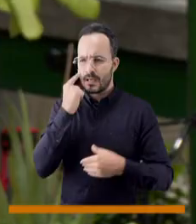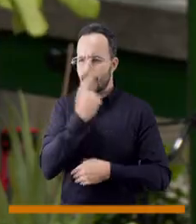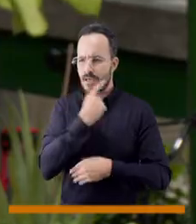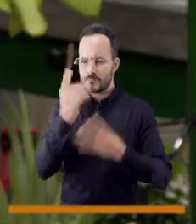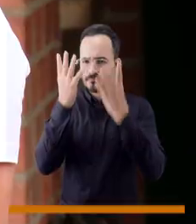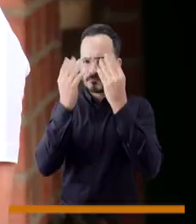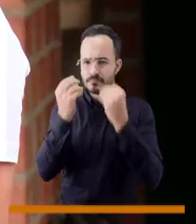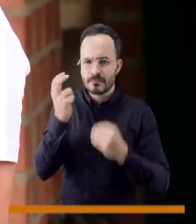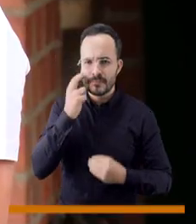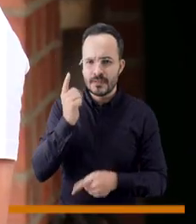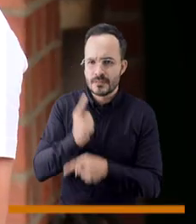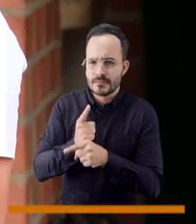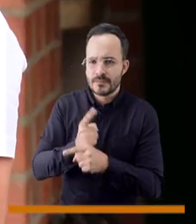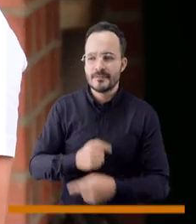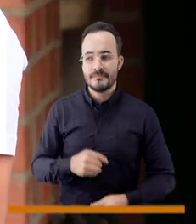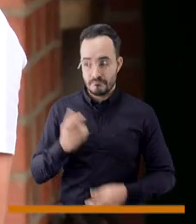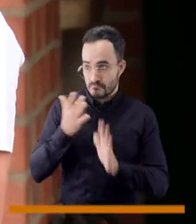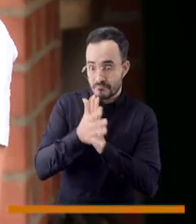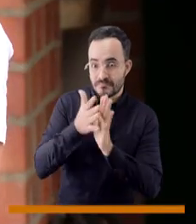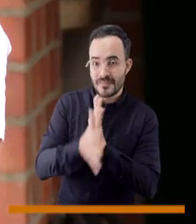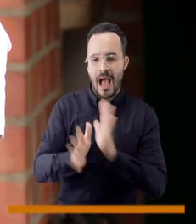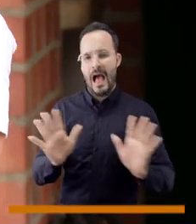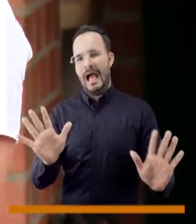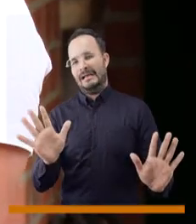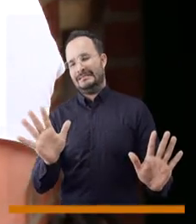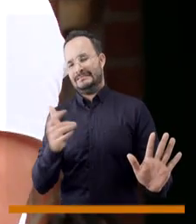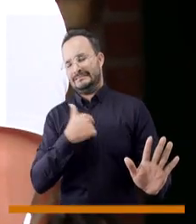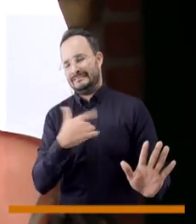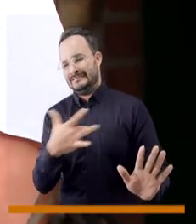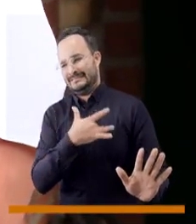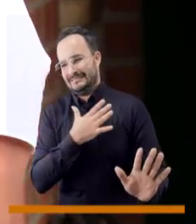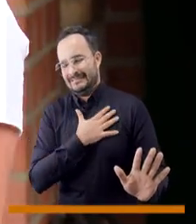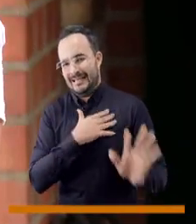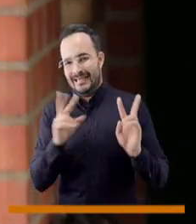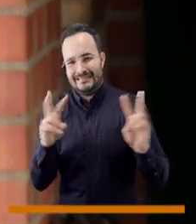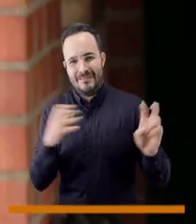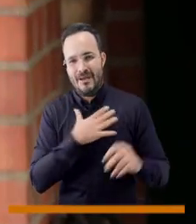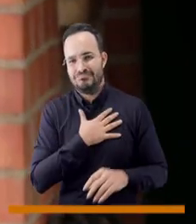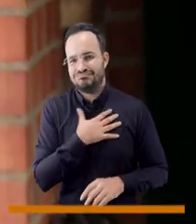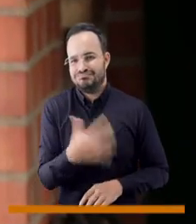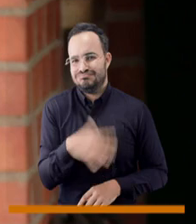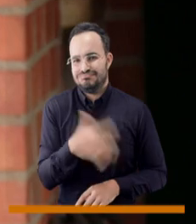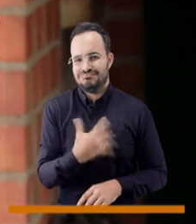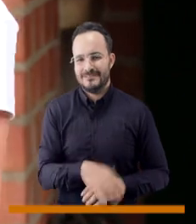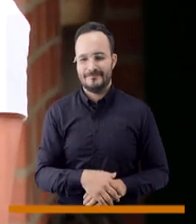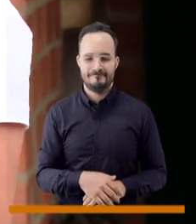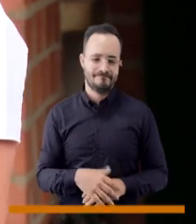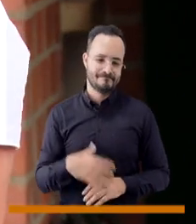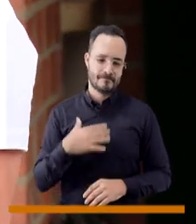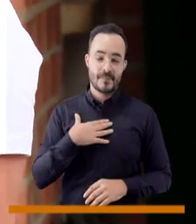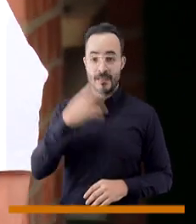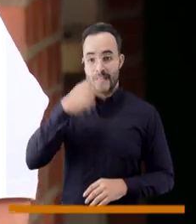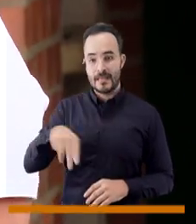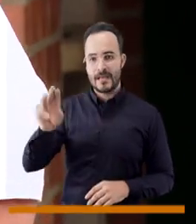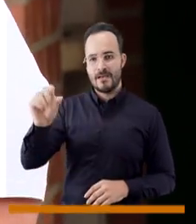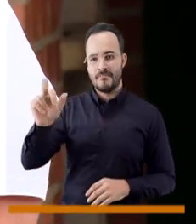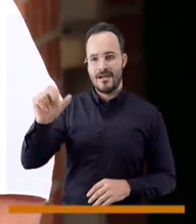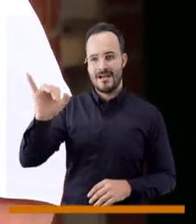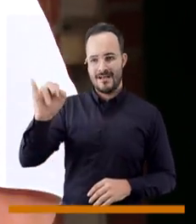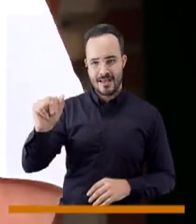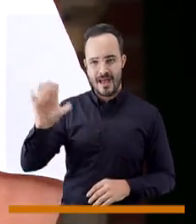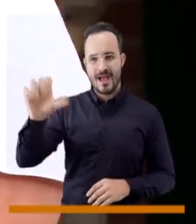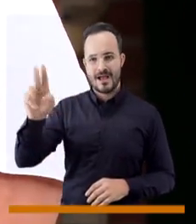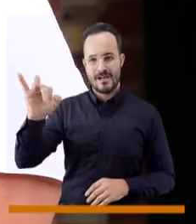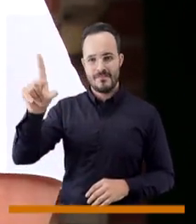Cuéntenos un poco también esa experiencia desde lo personal. Ah, no, ahí sí me tocaron donde era. María Camila, joven